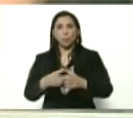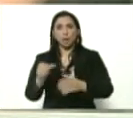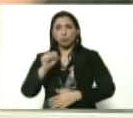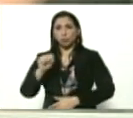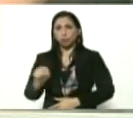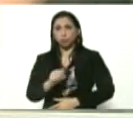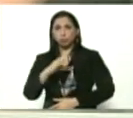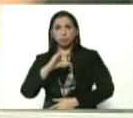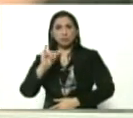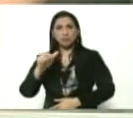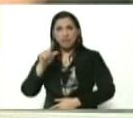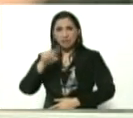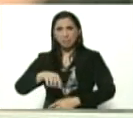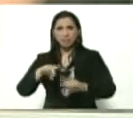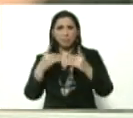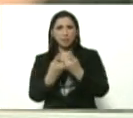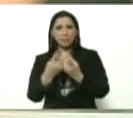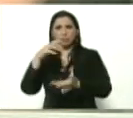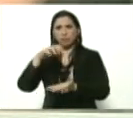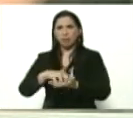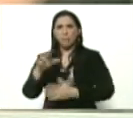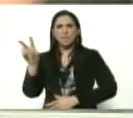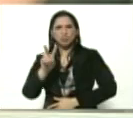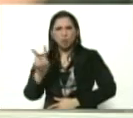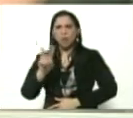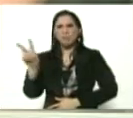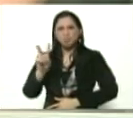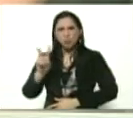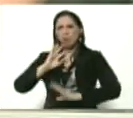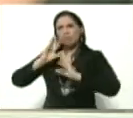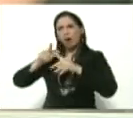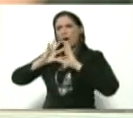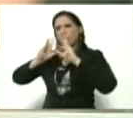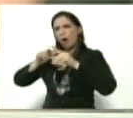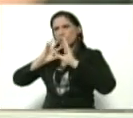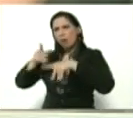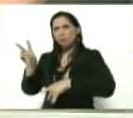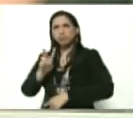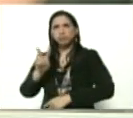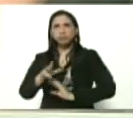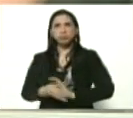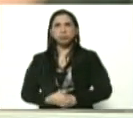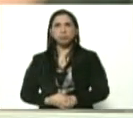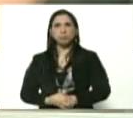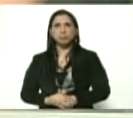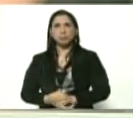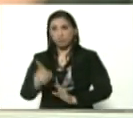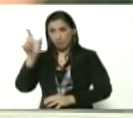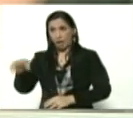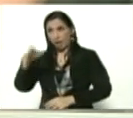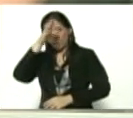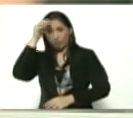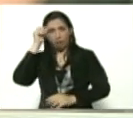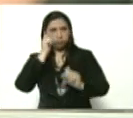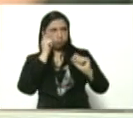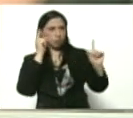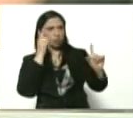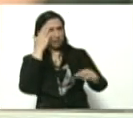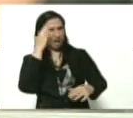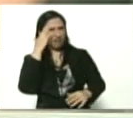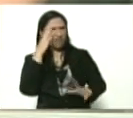del Departamento de Estado. Venezuela, Venezuela, Venezuela, Venezuela.